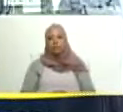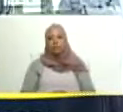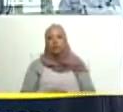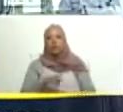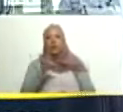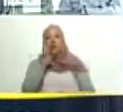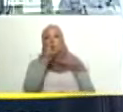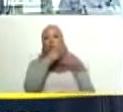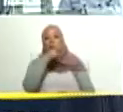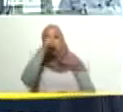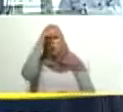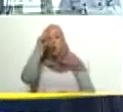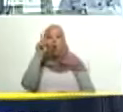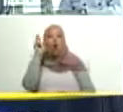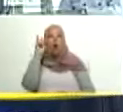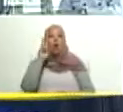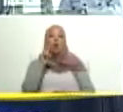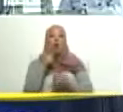Padre libertador,